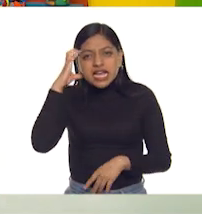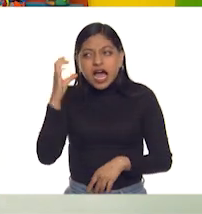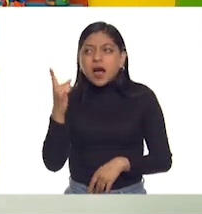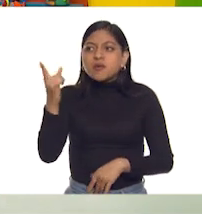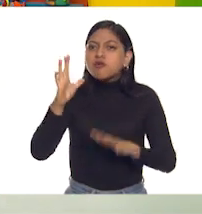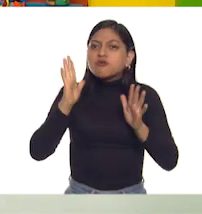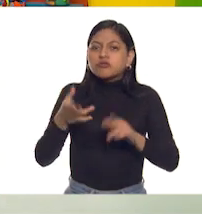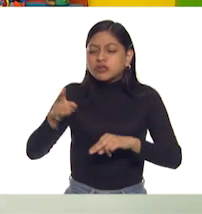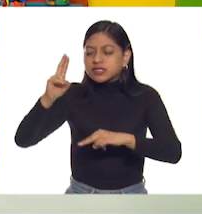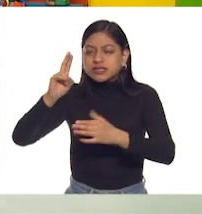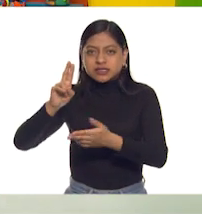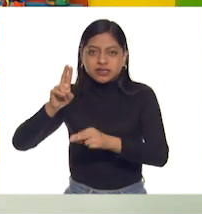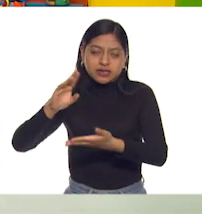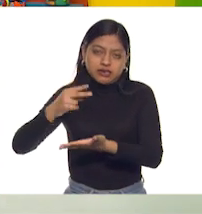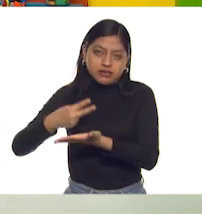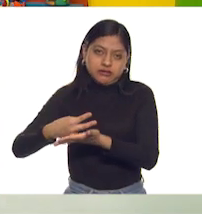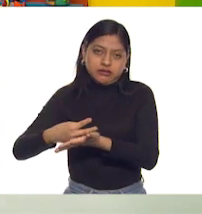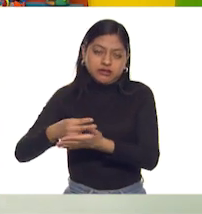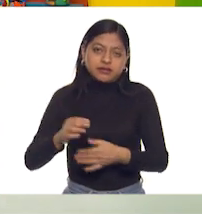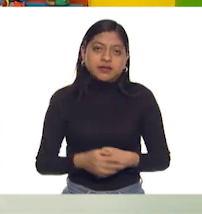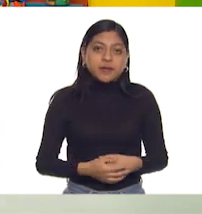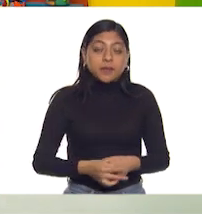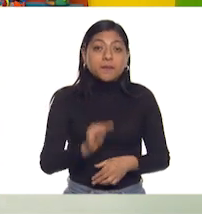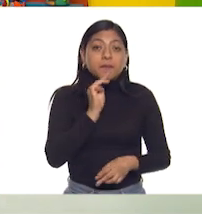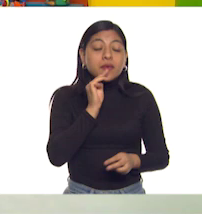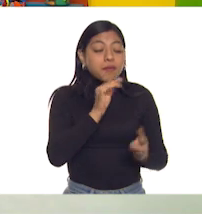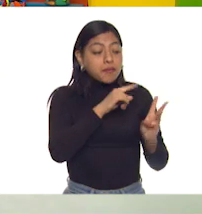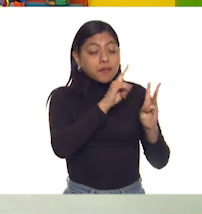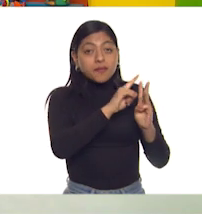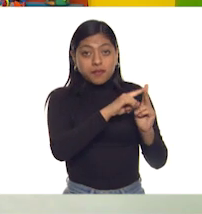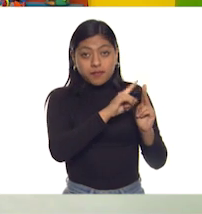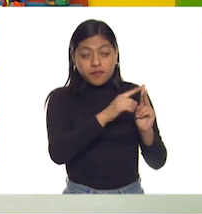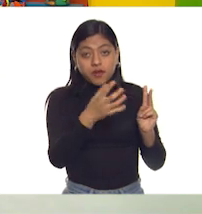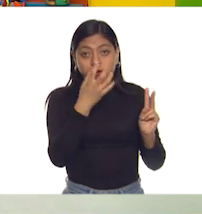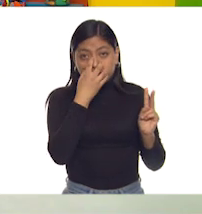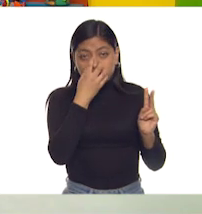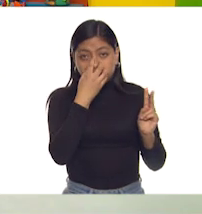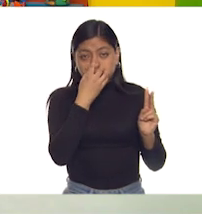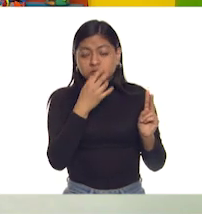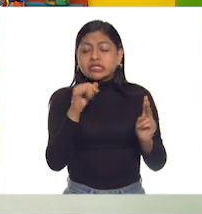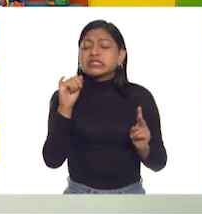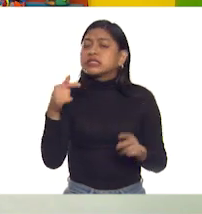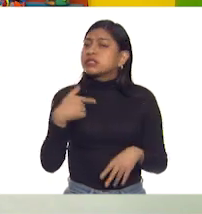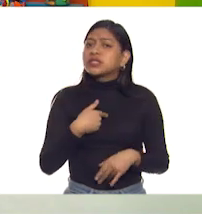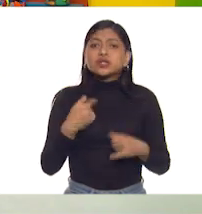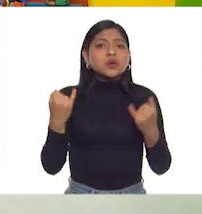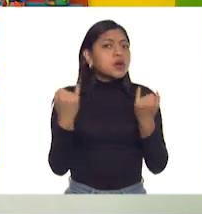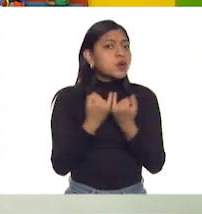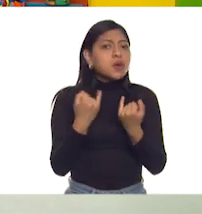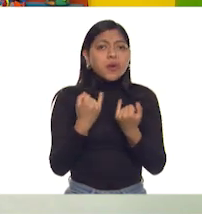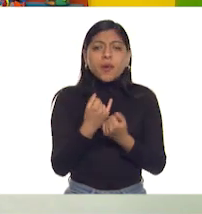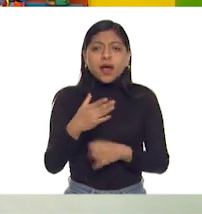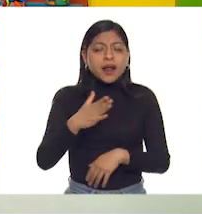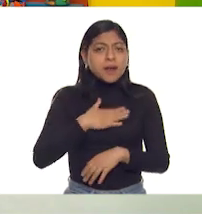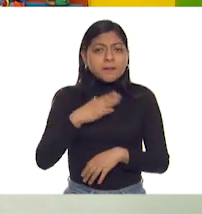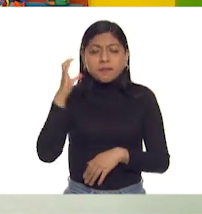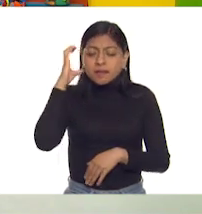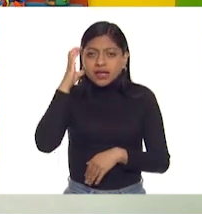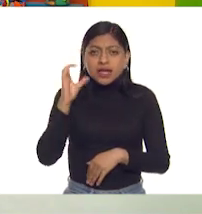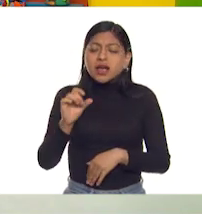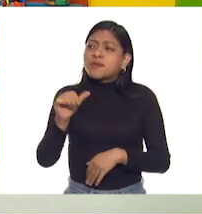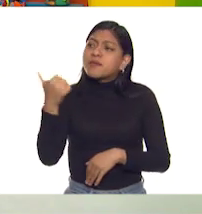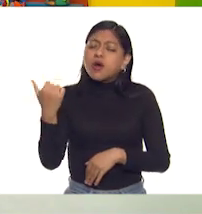en mi cama! Y mamá osa exclamó: ¡Oh! ¡Alguien también se ha acostado en mi